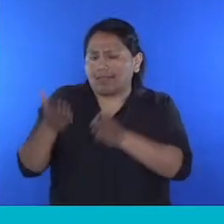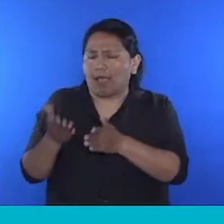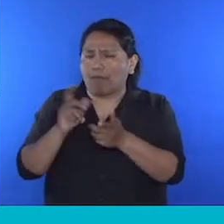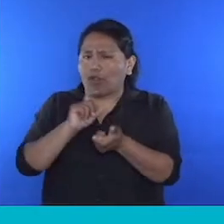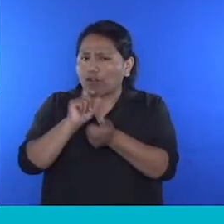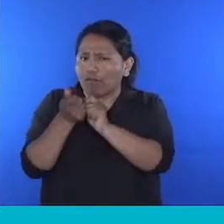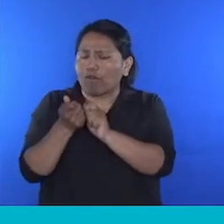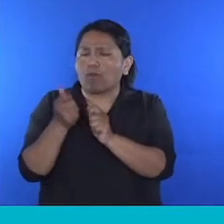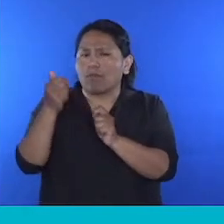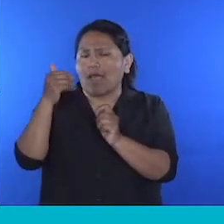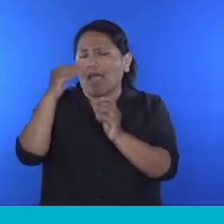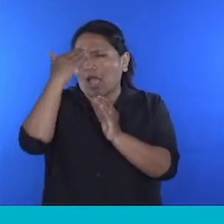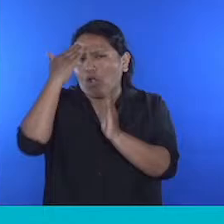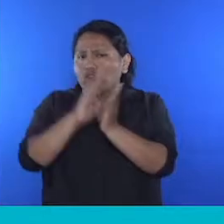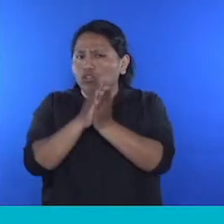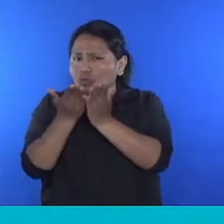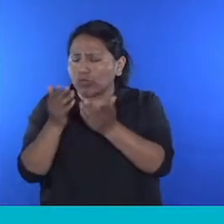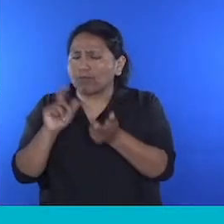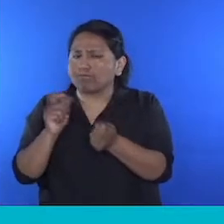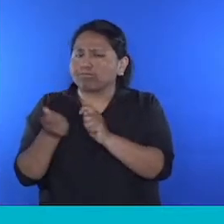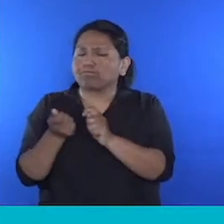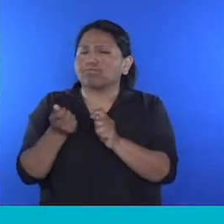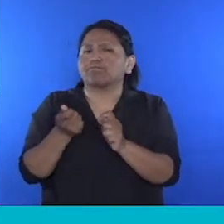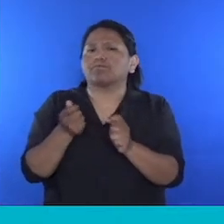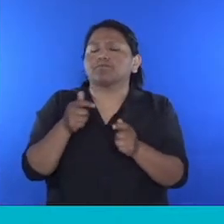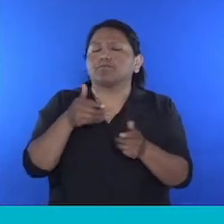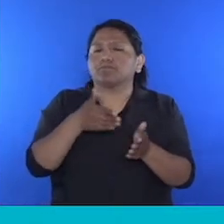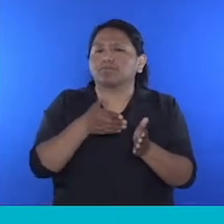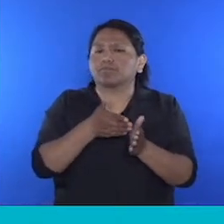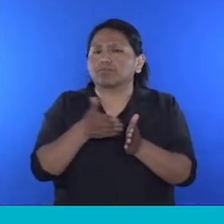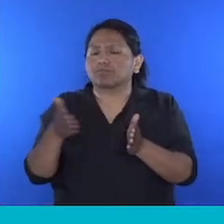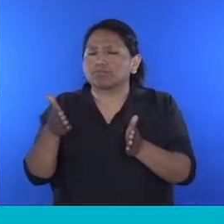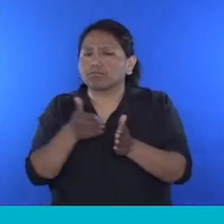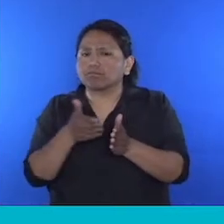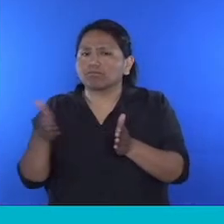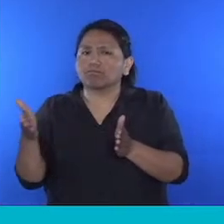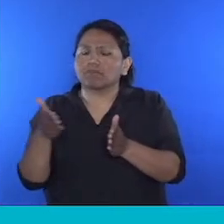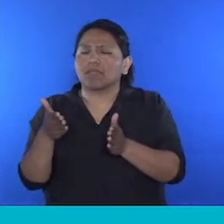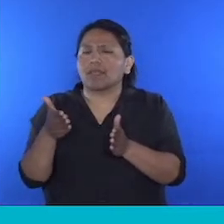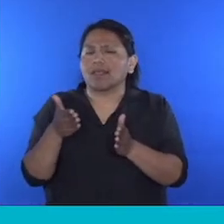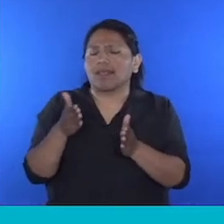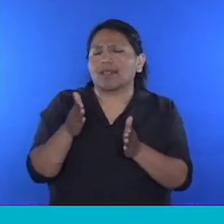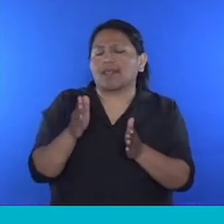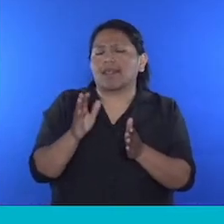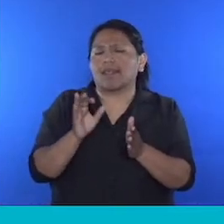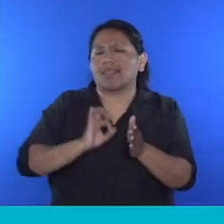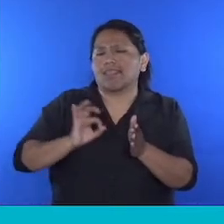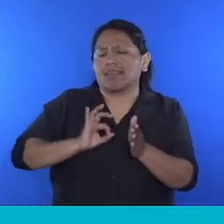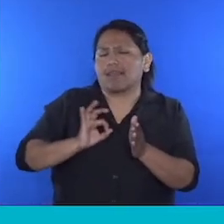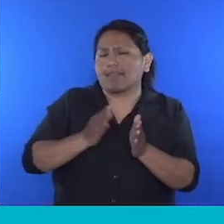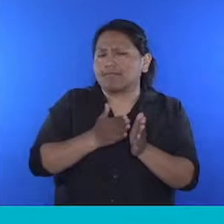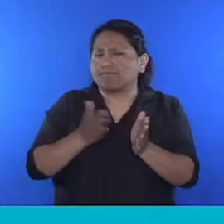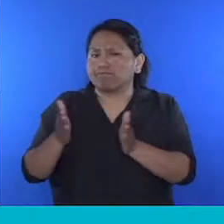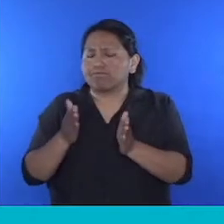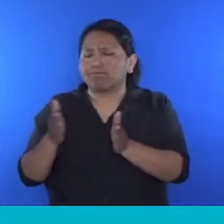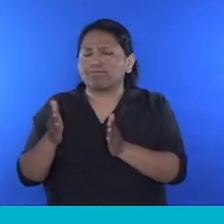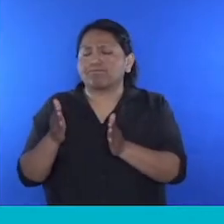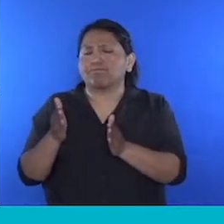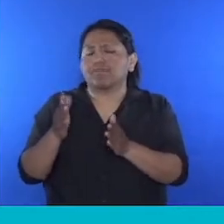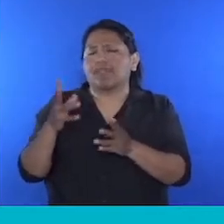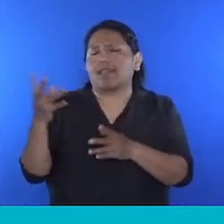reformas constitucionales durante las primeras décadas de